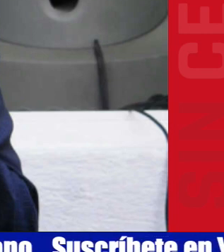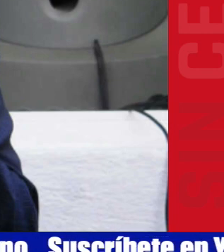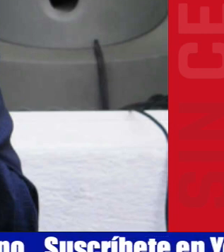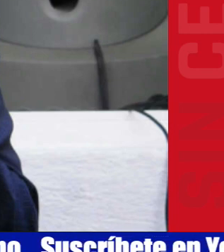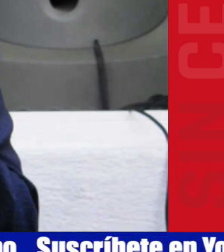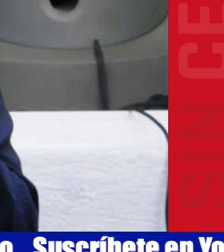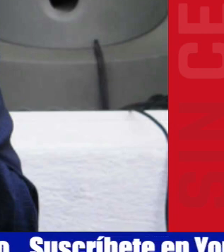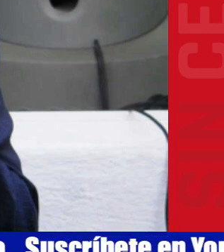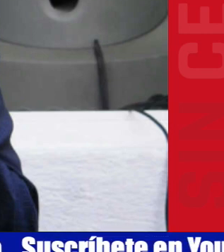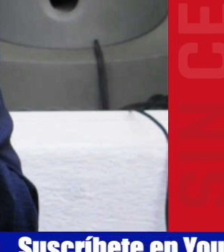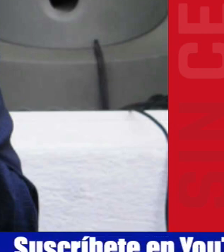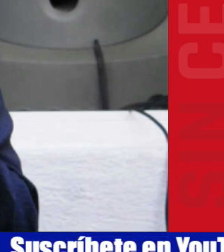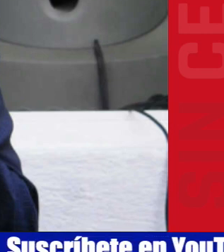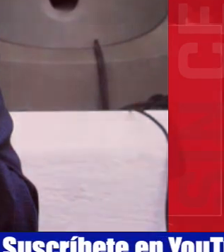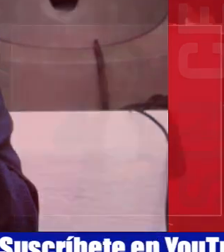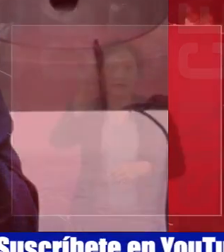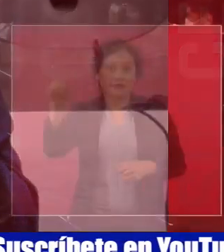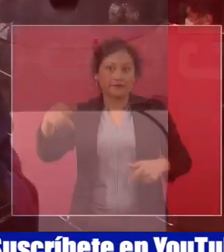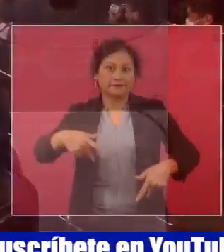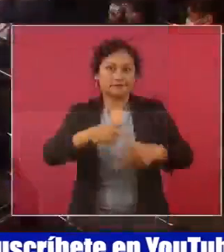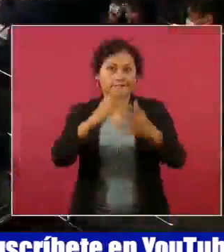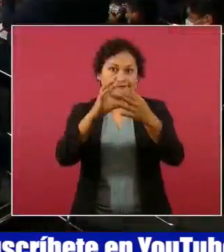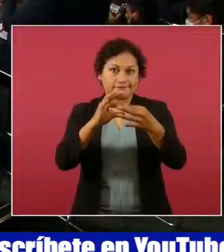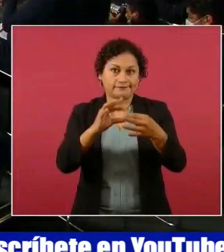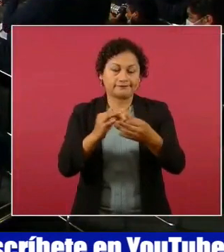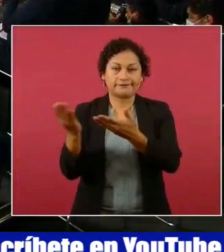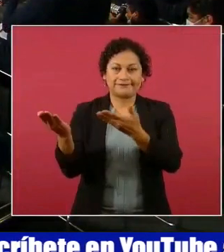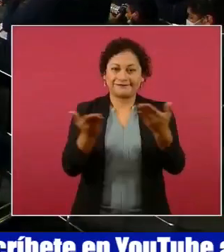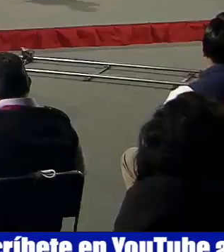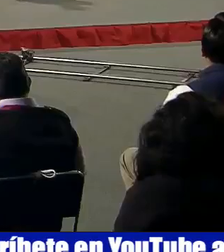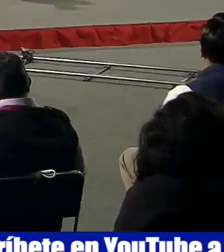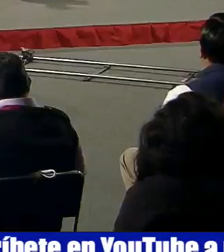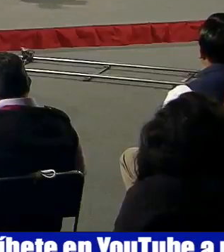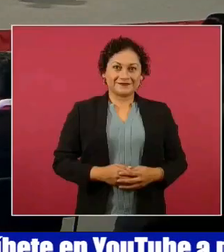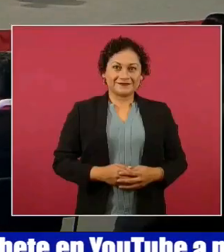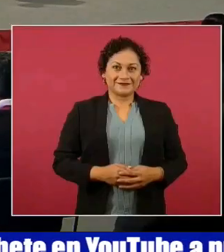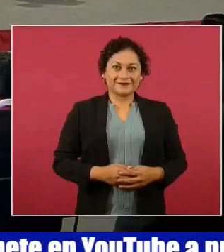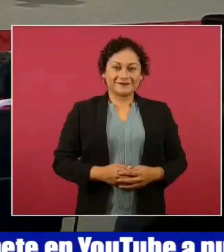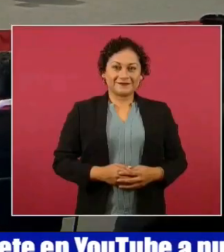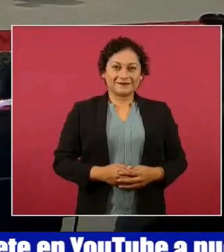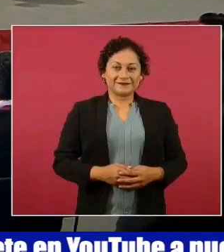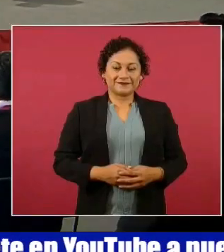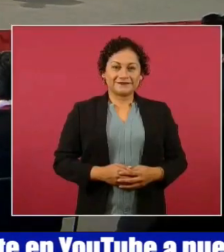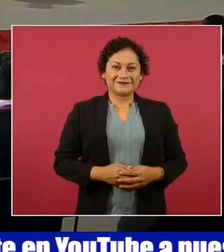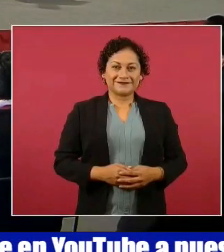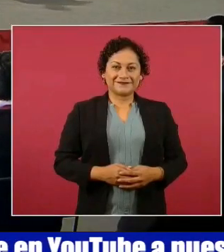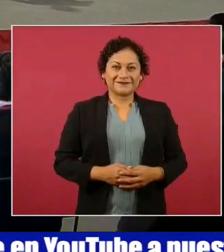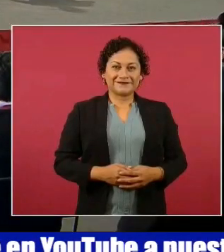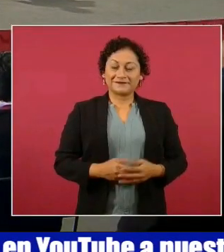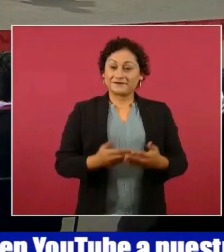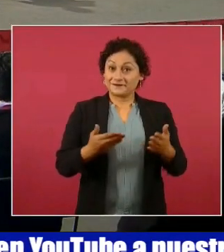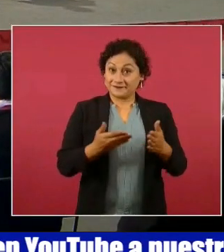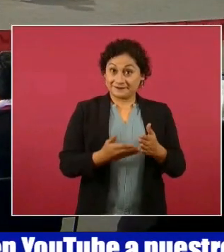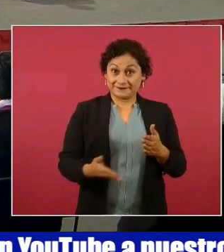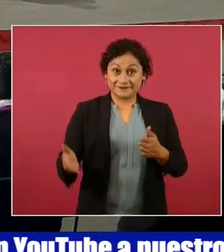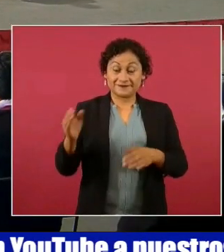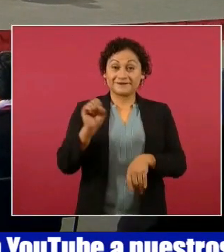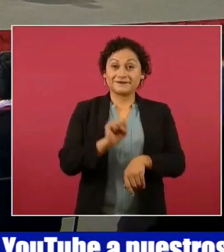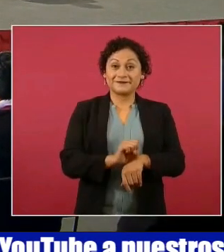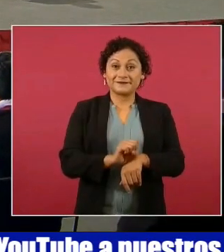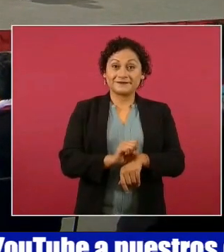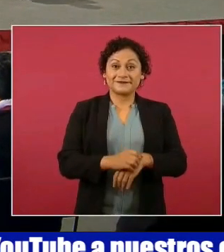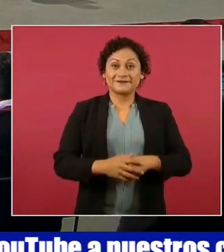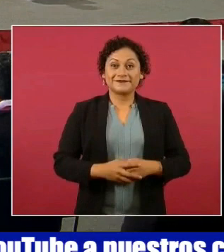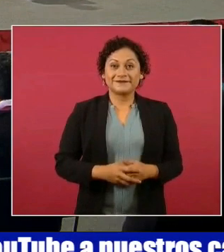cuenta de que pues es una mentira y que si no le convenía al gobierno en turno Monreal, pues seguramente sí le convenía a